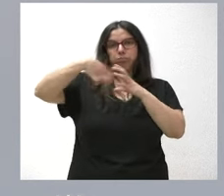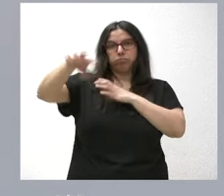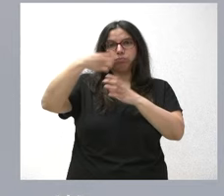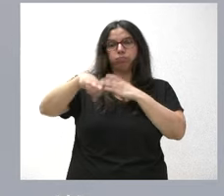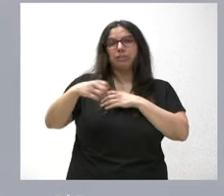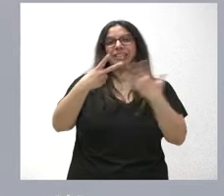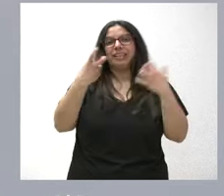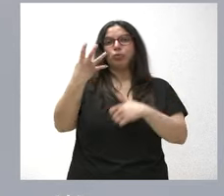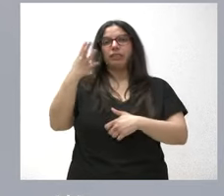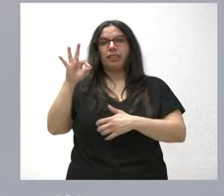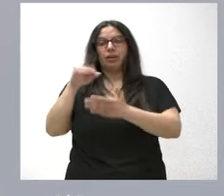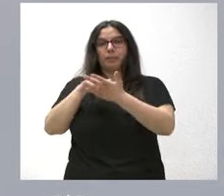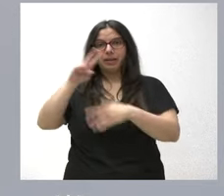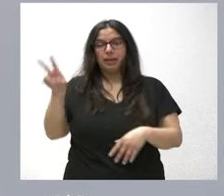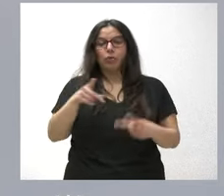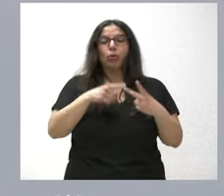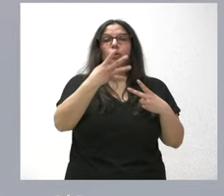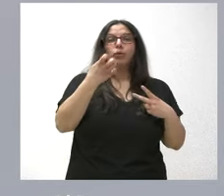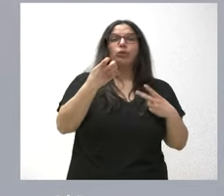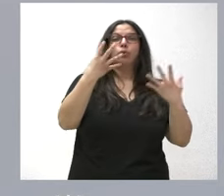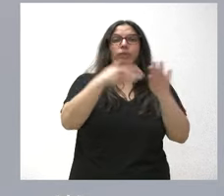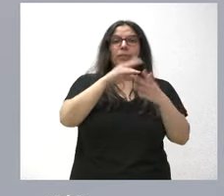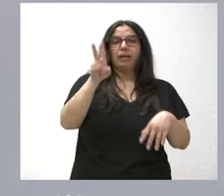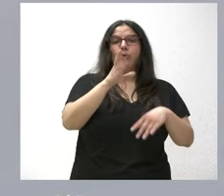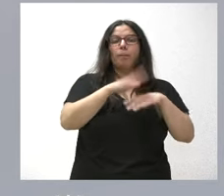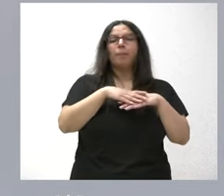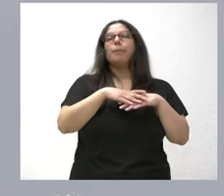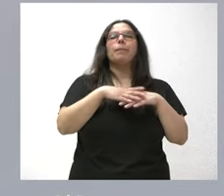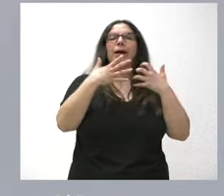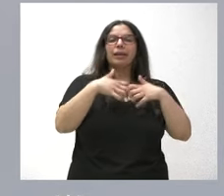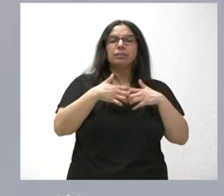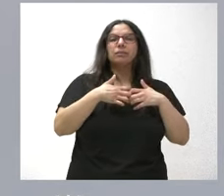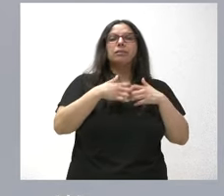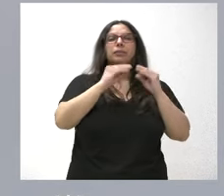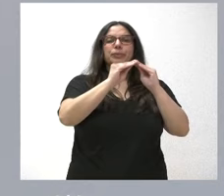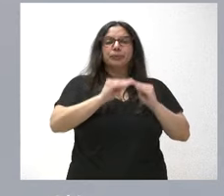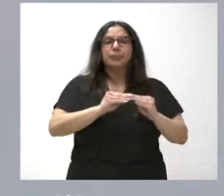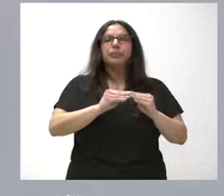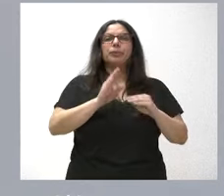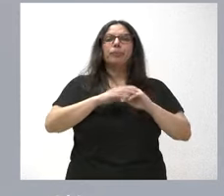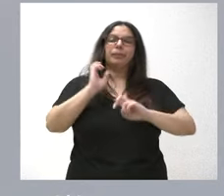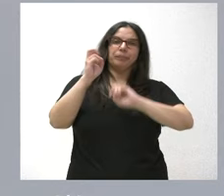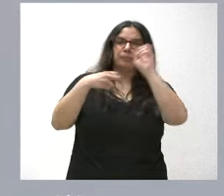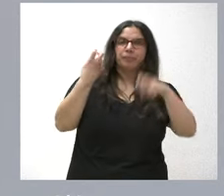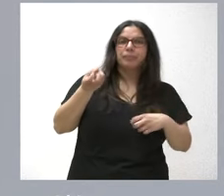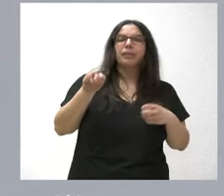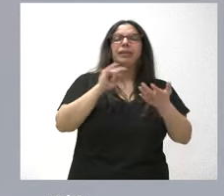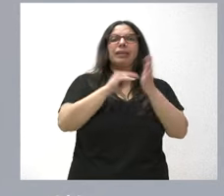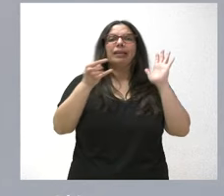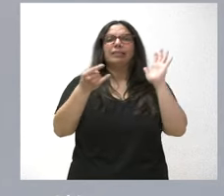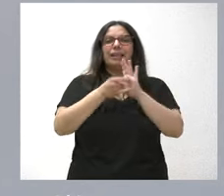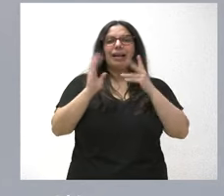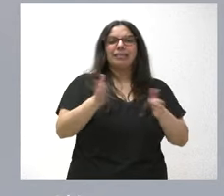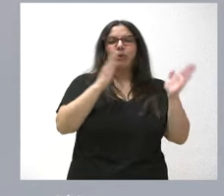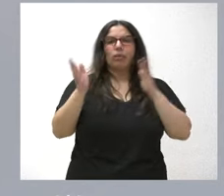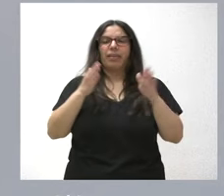745.000 euros y 409.000 euros para el suministro e instalación de equipamiento necesario para la realización de la técnica de secuenciación